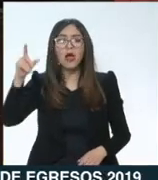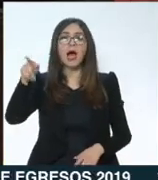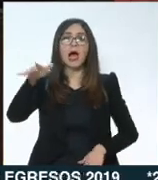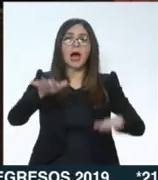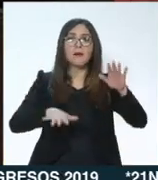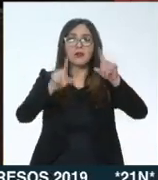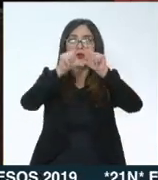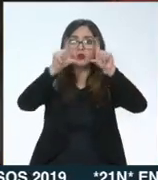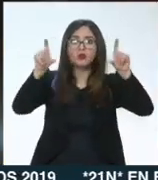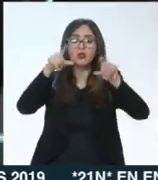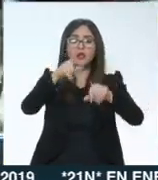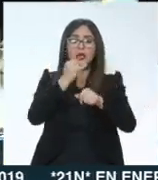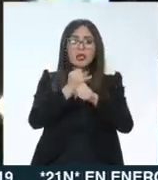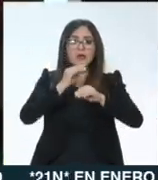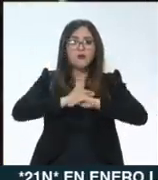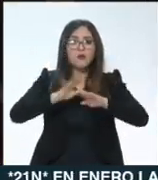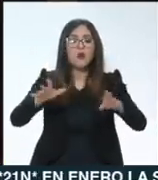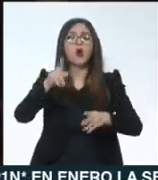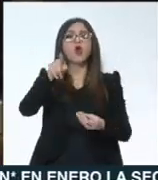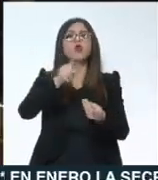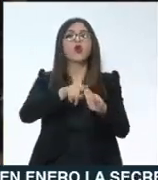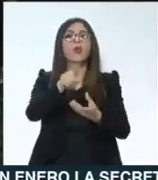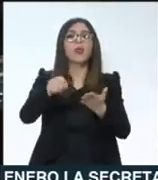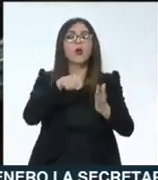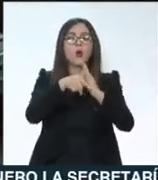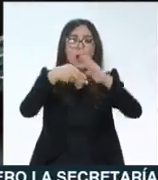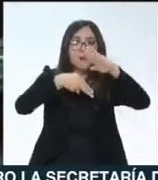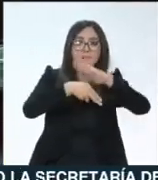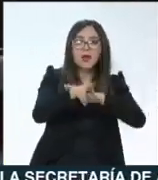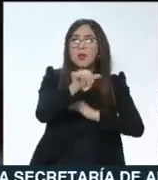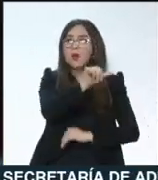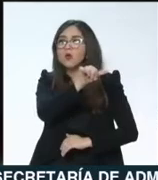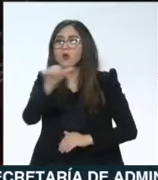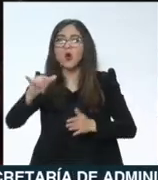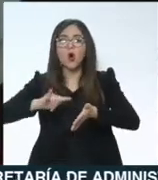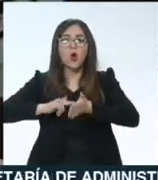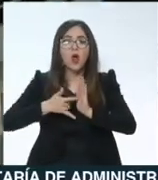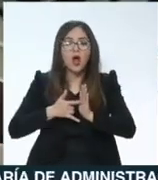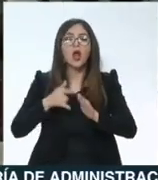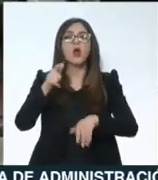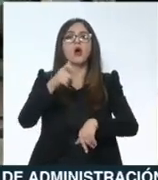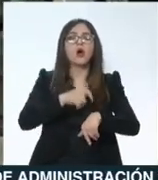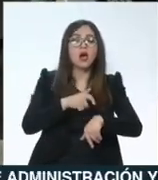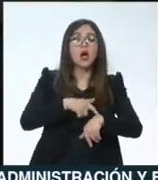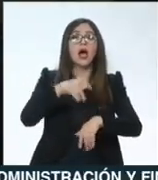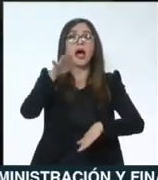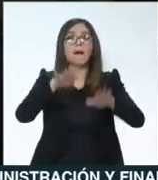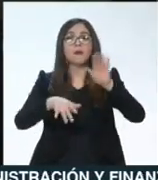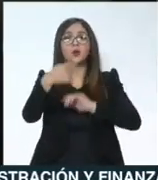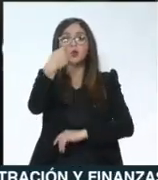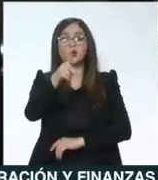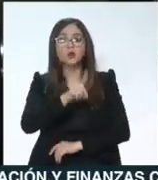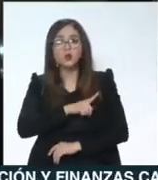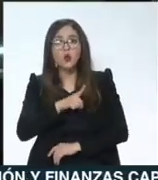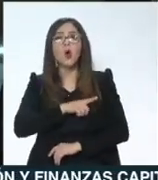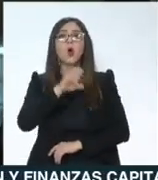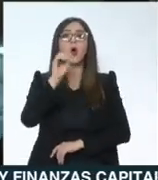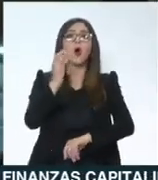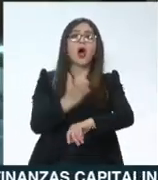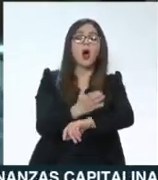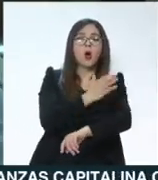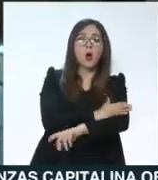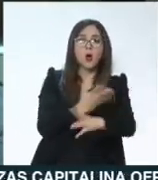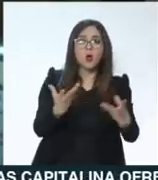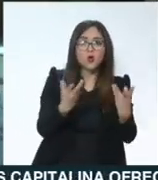ocasiones información de destinos, de trayectos, de horarios, de cómo acudes, si vas sola, si vas acompañada,